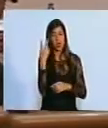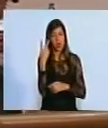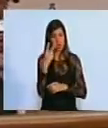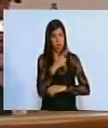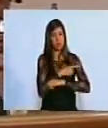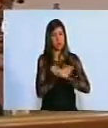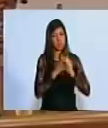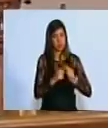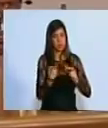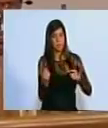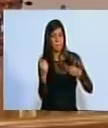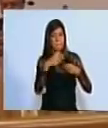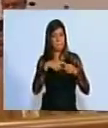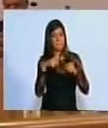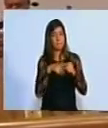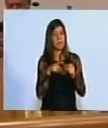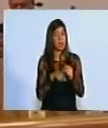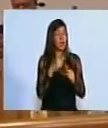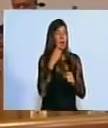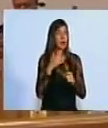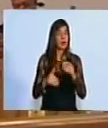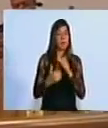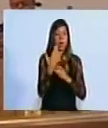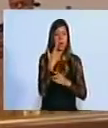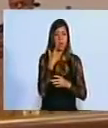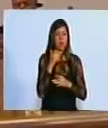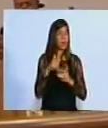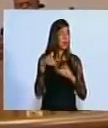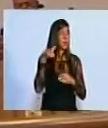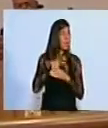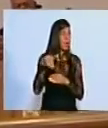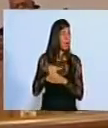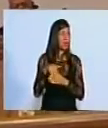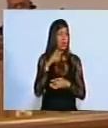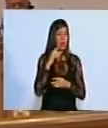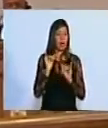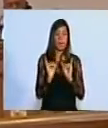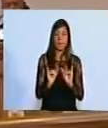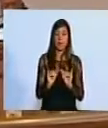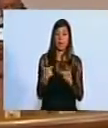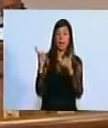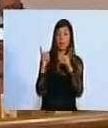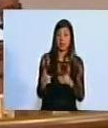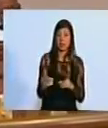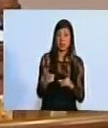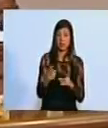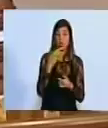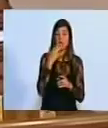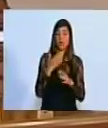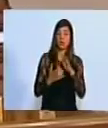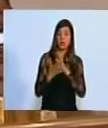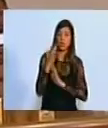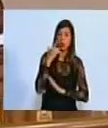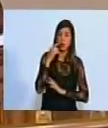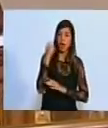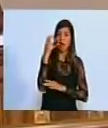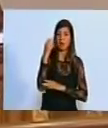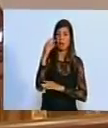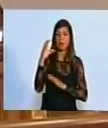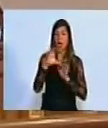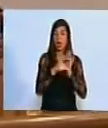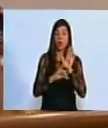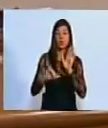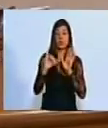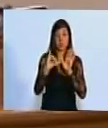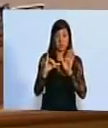a los tres clásicos, el moral y el electoral. La propia decisión de ir soberanamente a una Asamblea